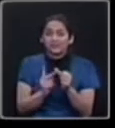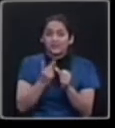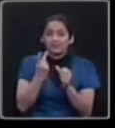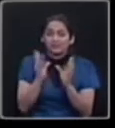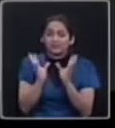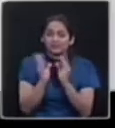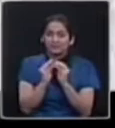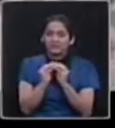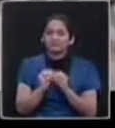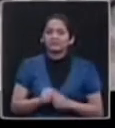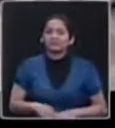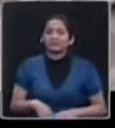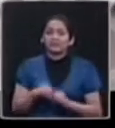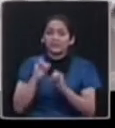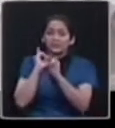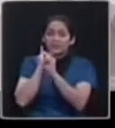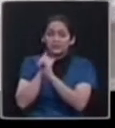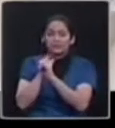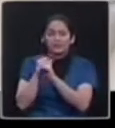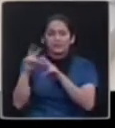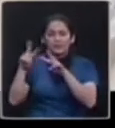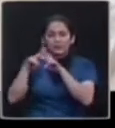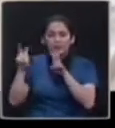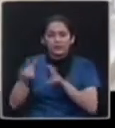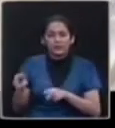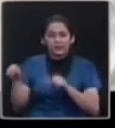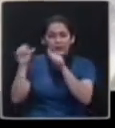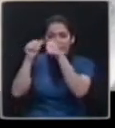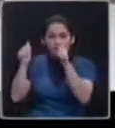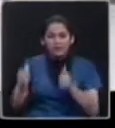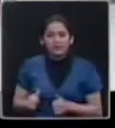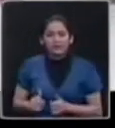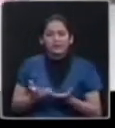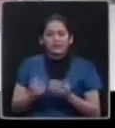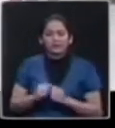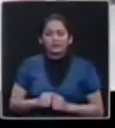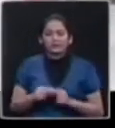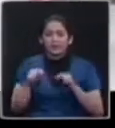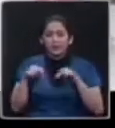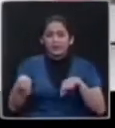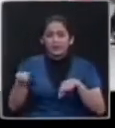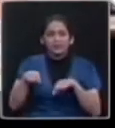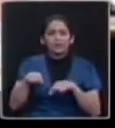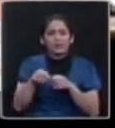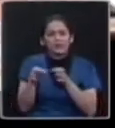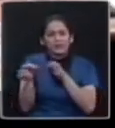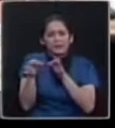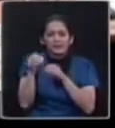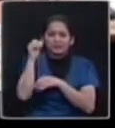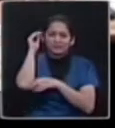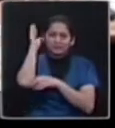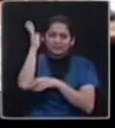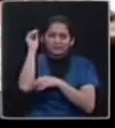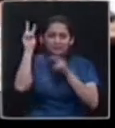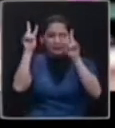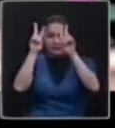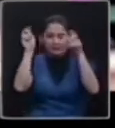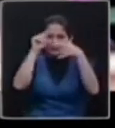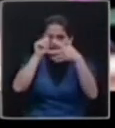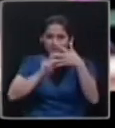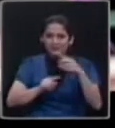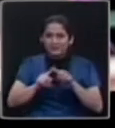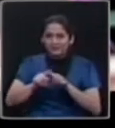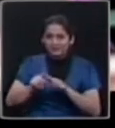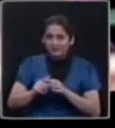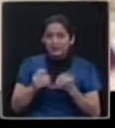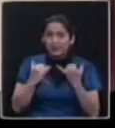de Investigación en las Artes, la UARTES, evento en el que se tratarán diversos temas entre los que queremos destacar las artes en la